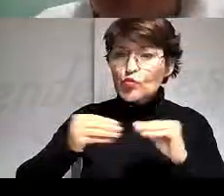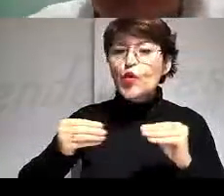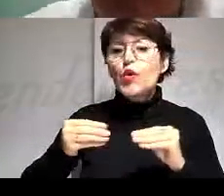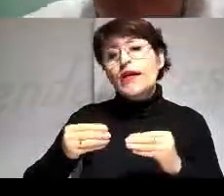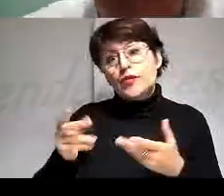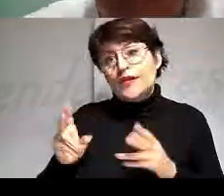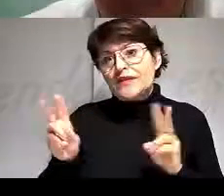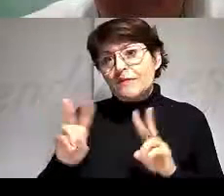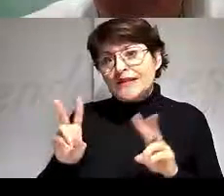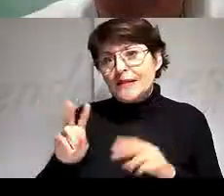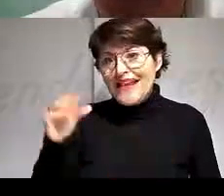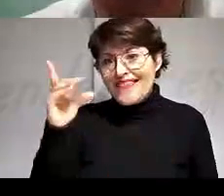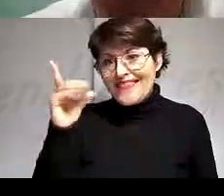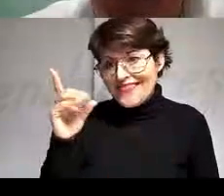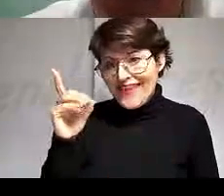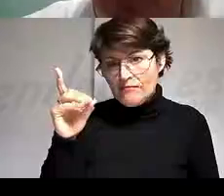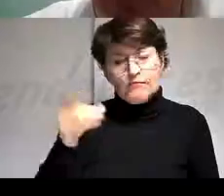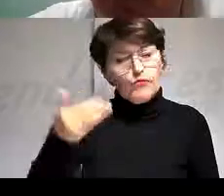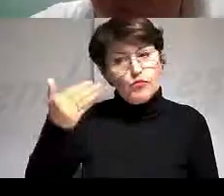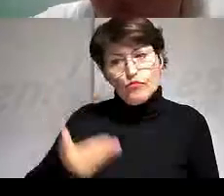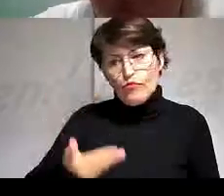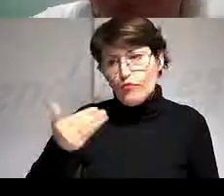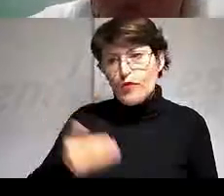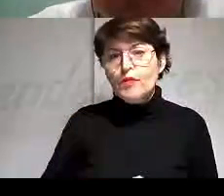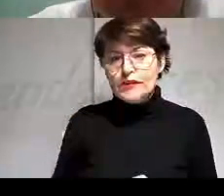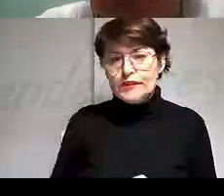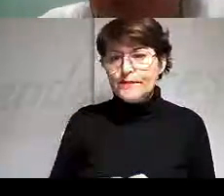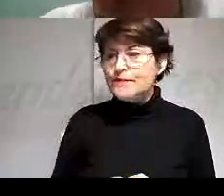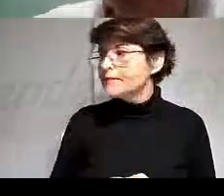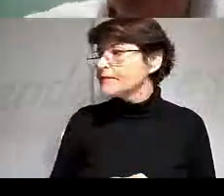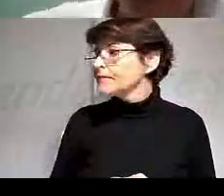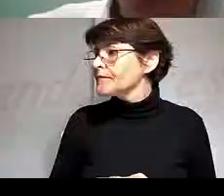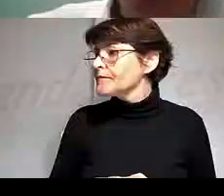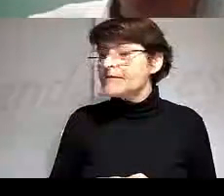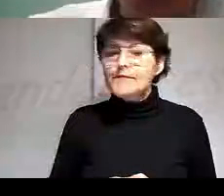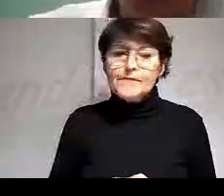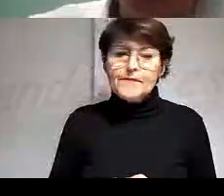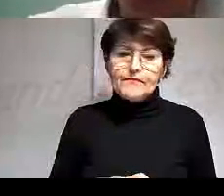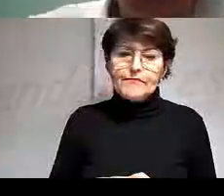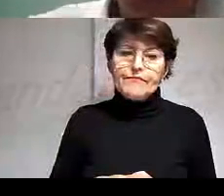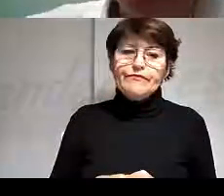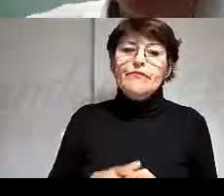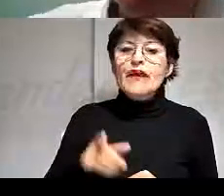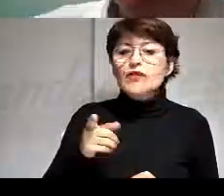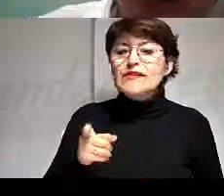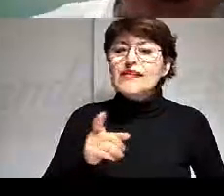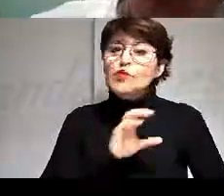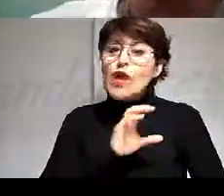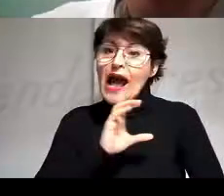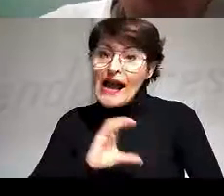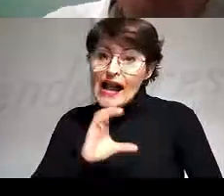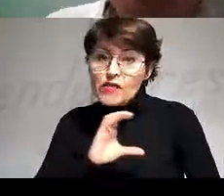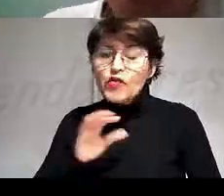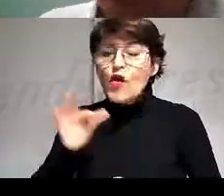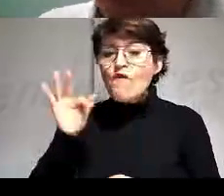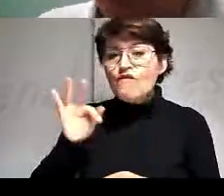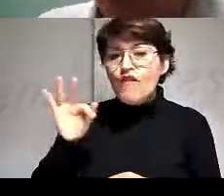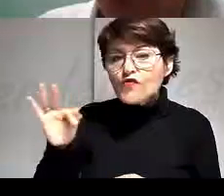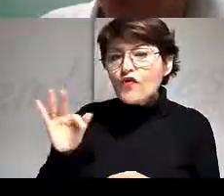un papel esencial. Por lo tanto, aquí es importante, siempre que aportemos calcio y fósforo, que venga asociada a